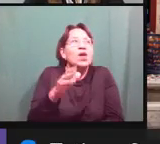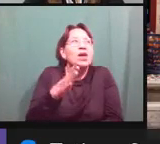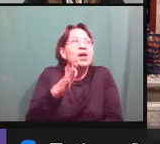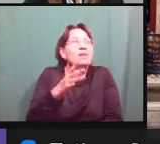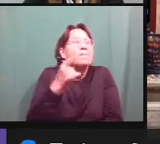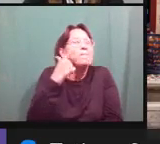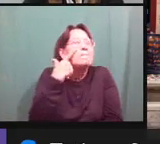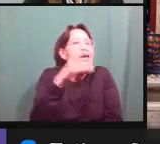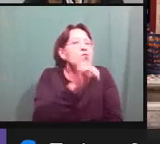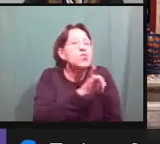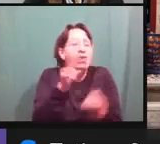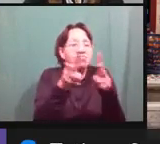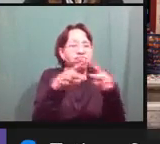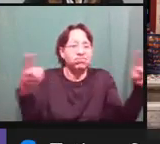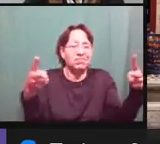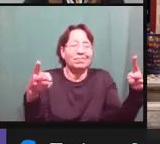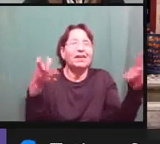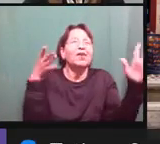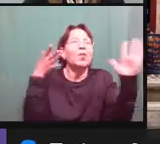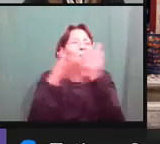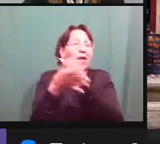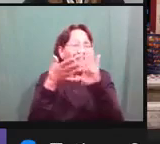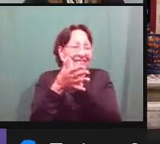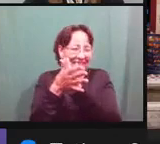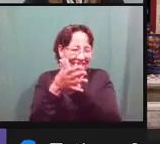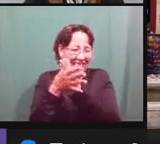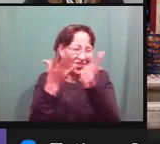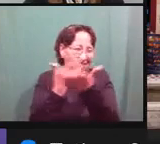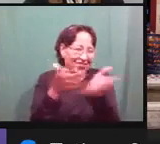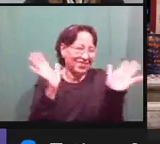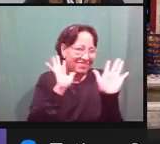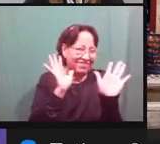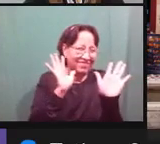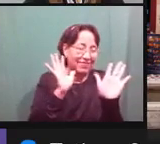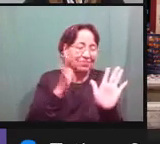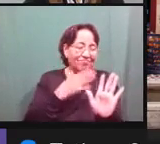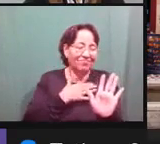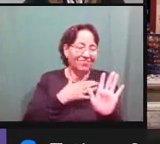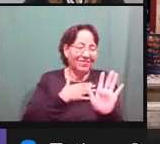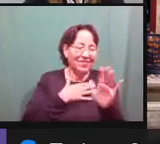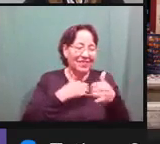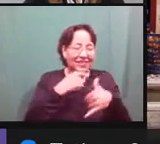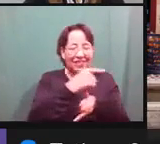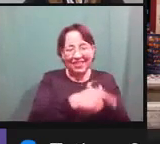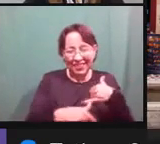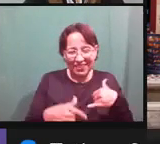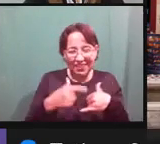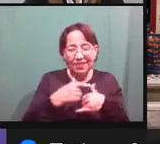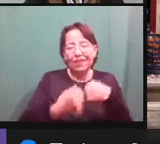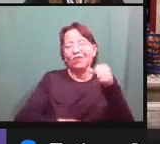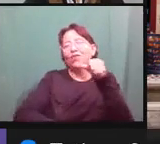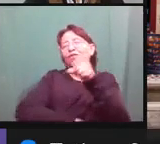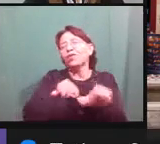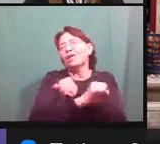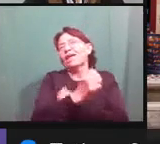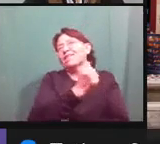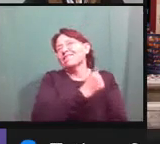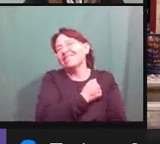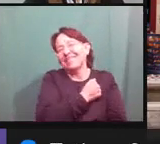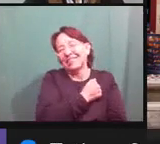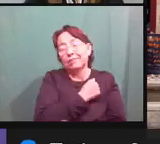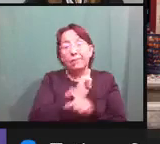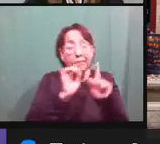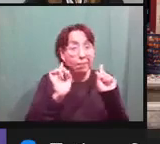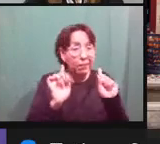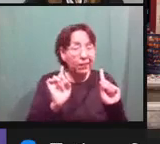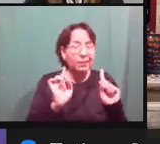es un periódico de la cotidianidad, donde vemos precisamente, somos un país futbolero, donde nos encanta el fútbol, pero no podemos